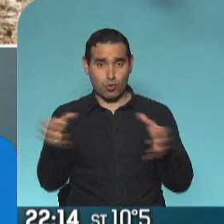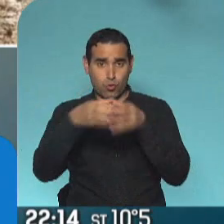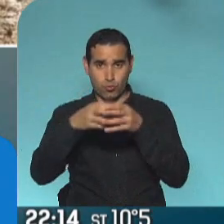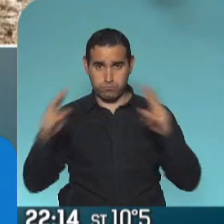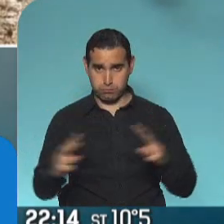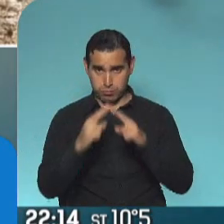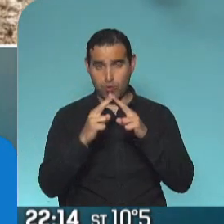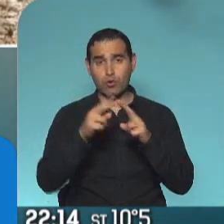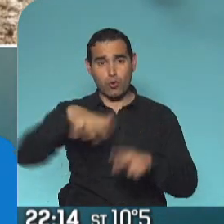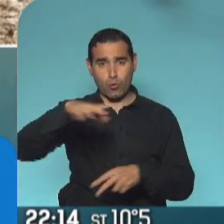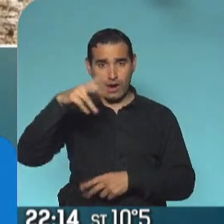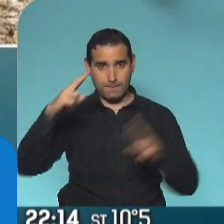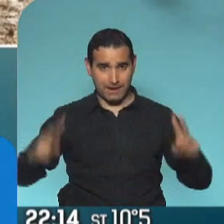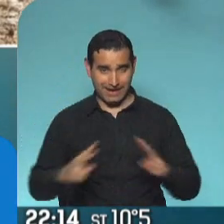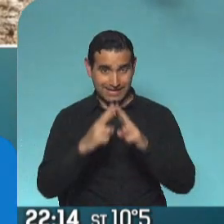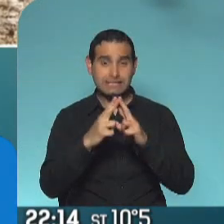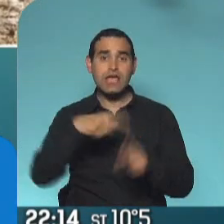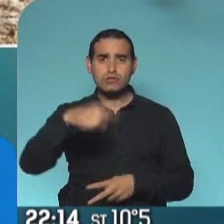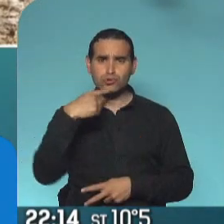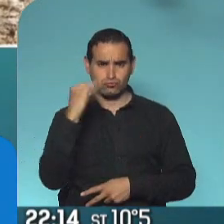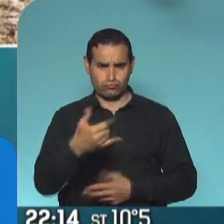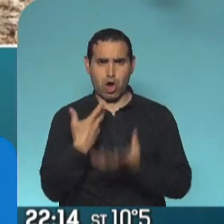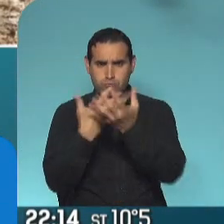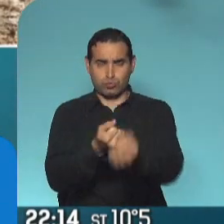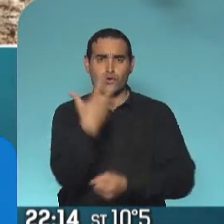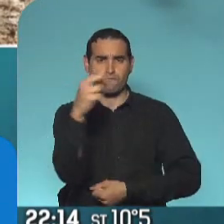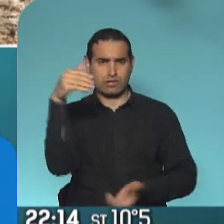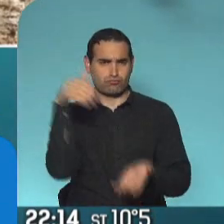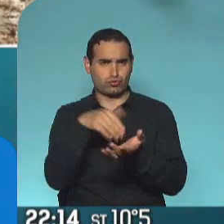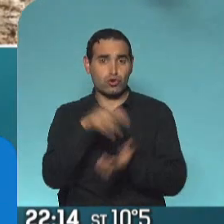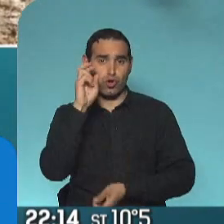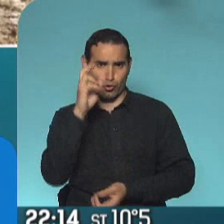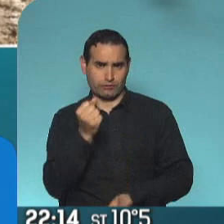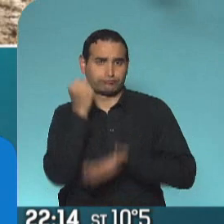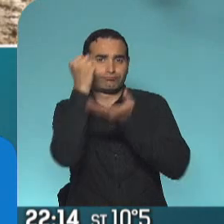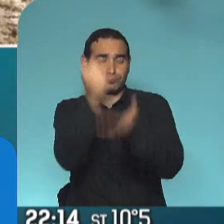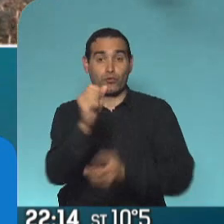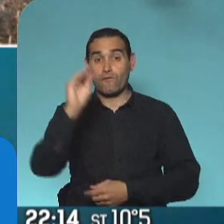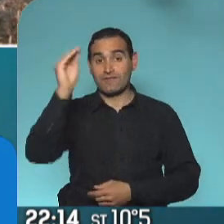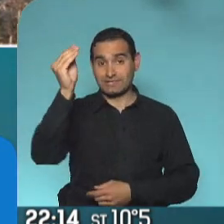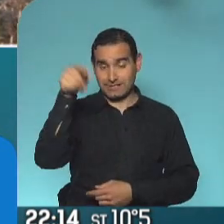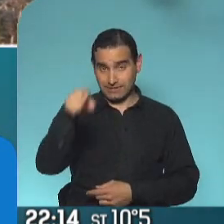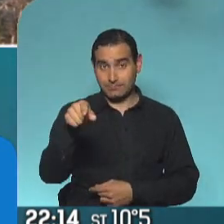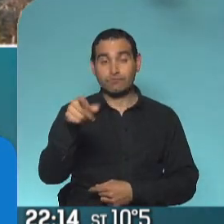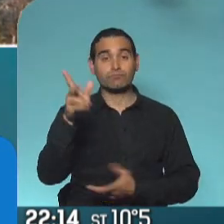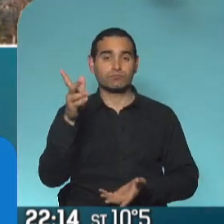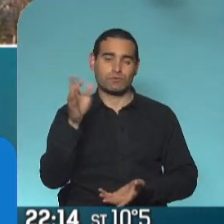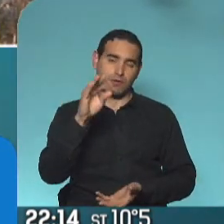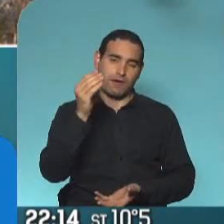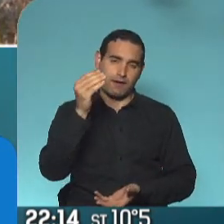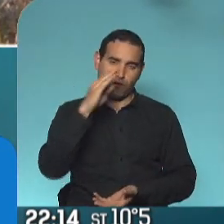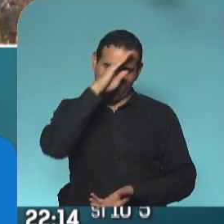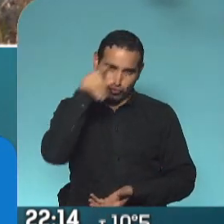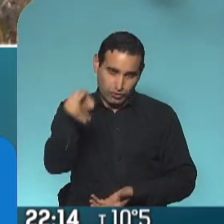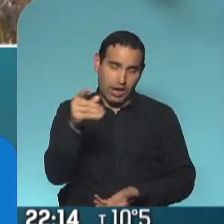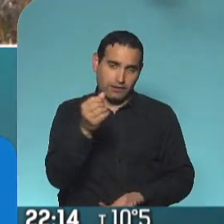en París, y allí dijeron, bueno, vamos a apoyar con 20 millones de dólares a Bolsonaro, o a Brasil, mejor